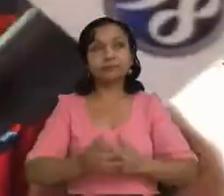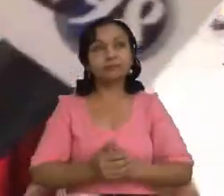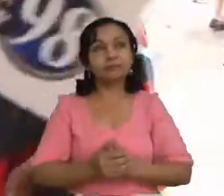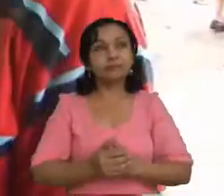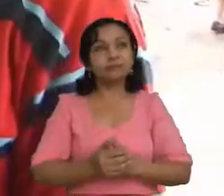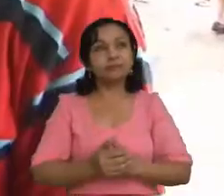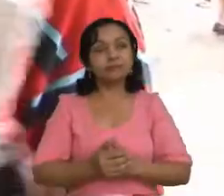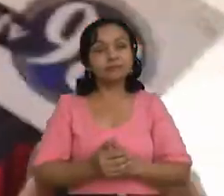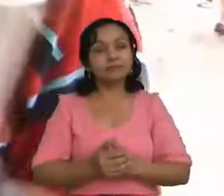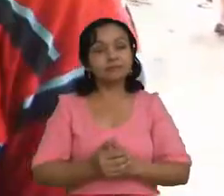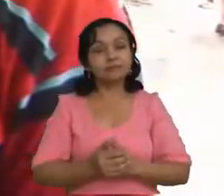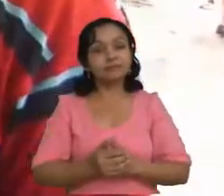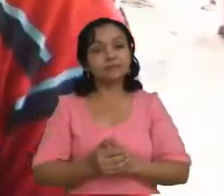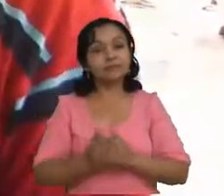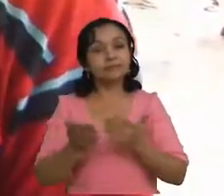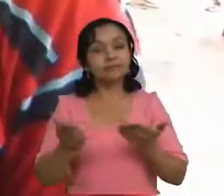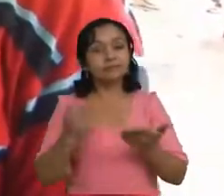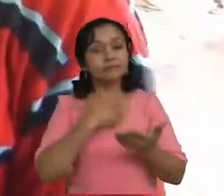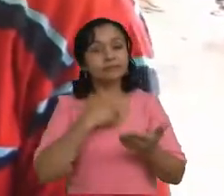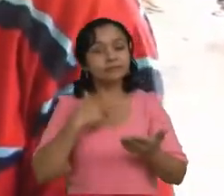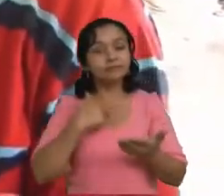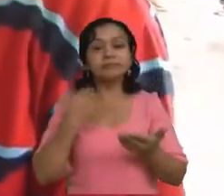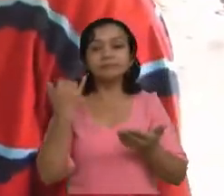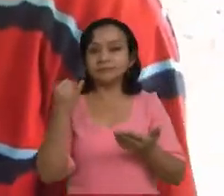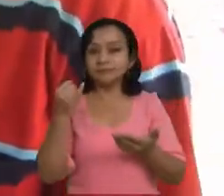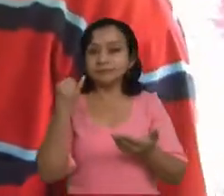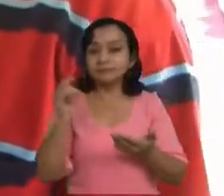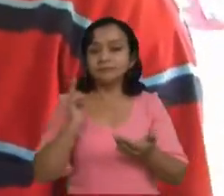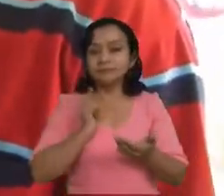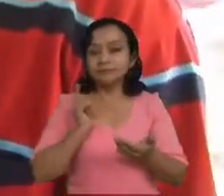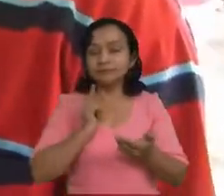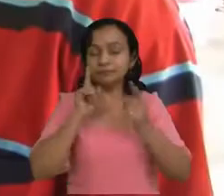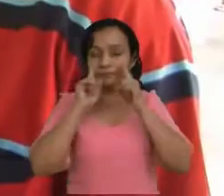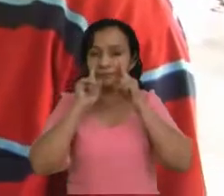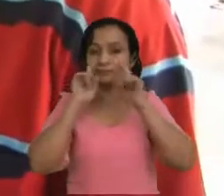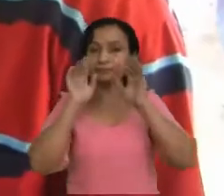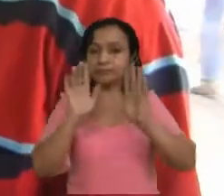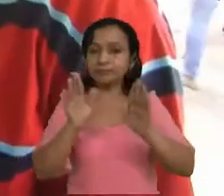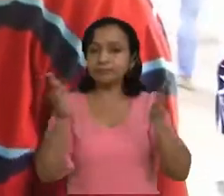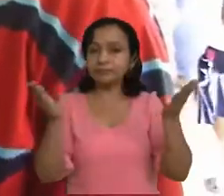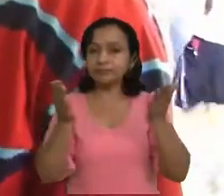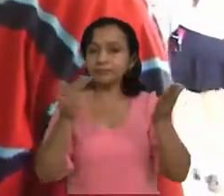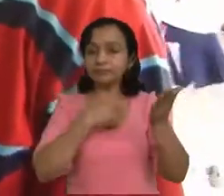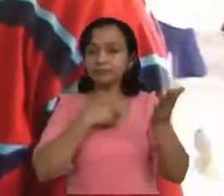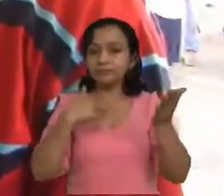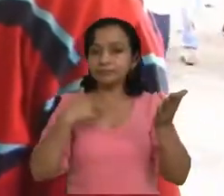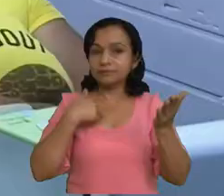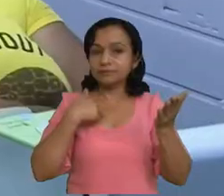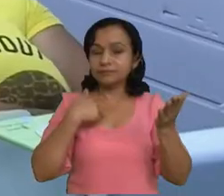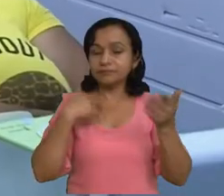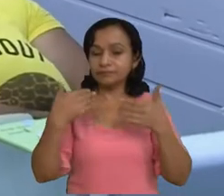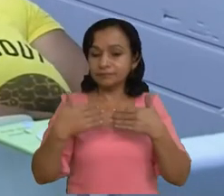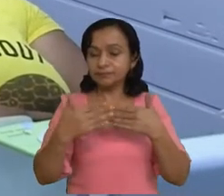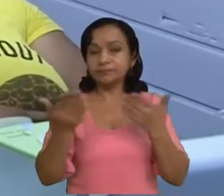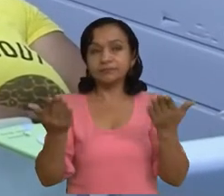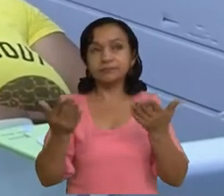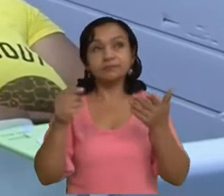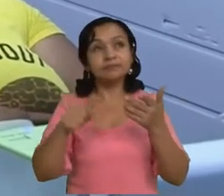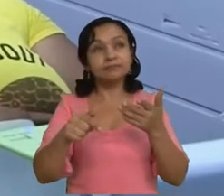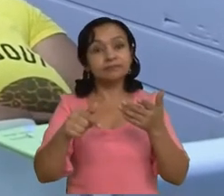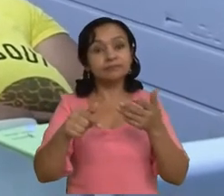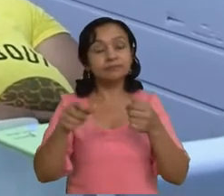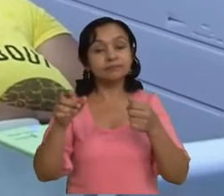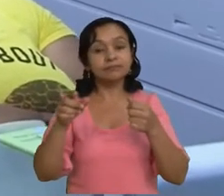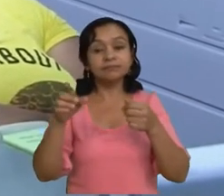mujeres. Hay que tener cuidado con el coronavirus. Ah, claro que sí, tenemos que tener precaución, sobre todo las recomendaciones médicas que nos hacen. Esta clínica